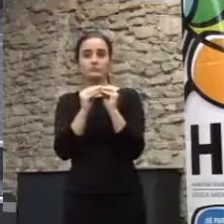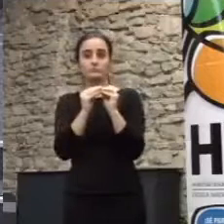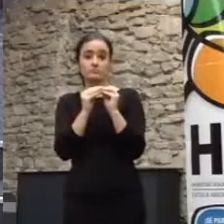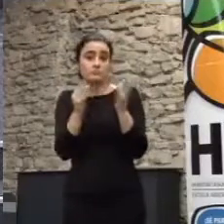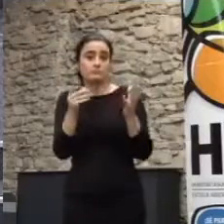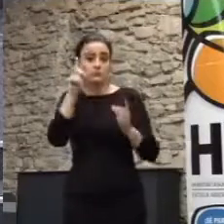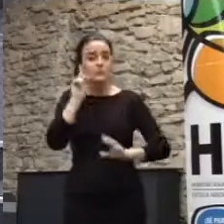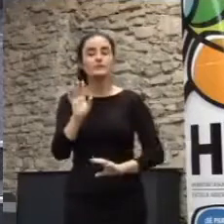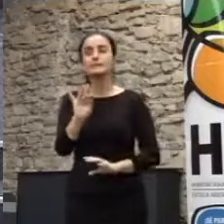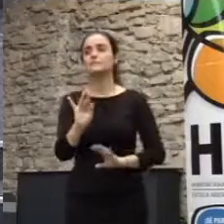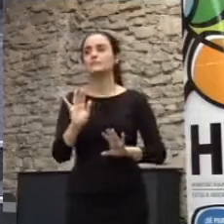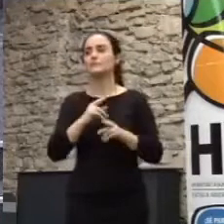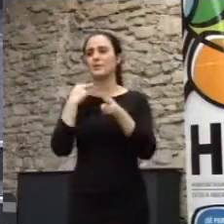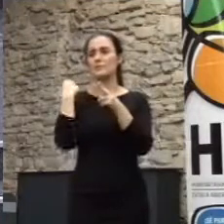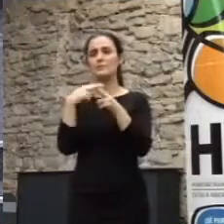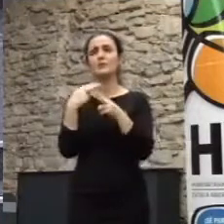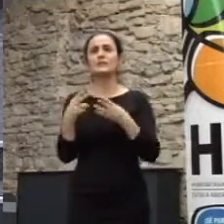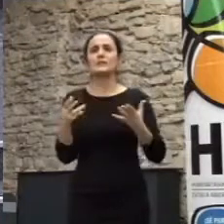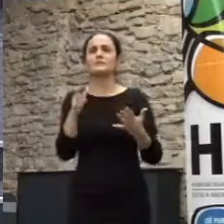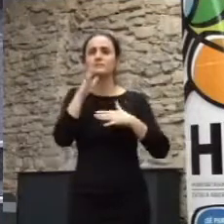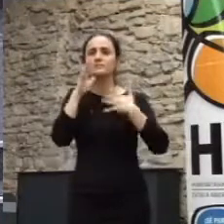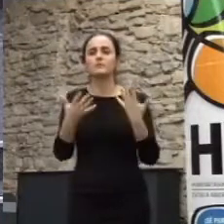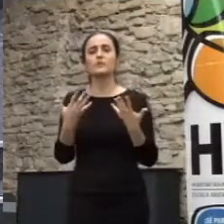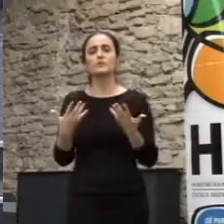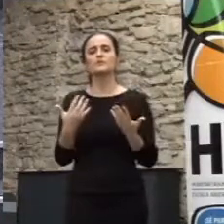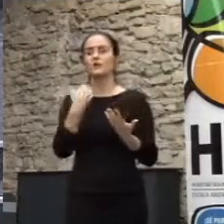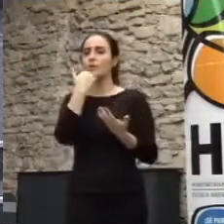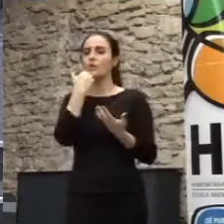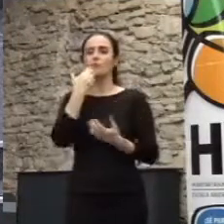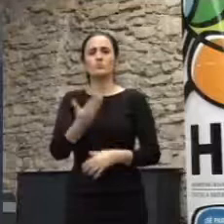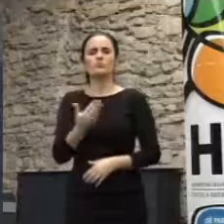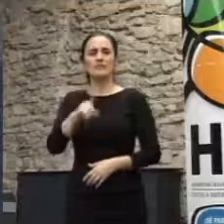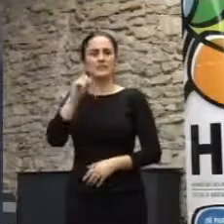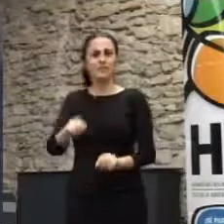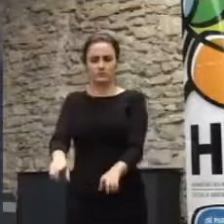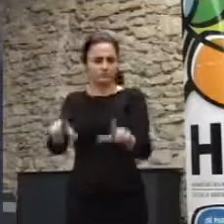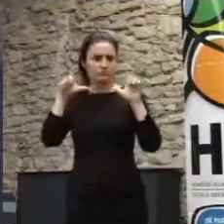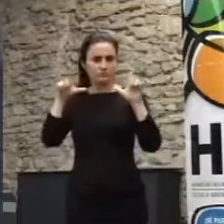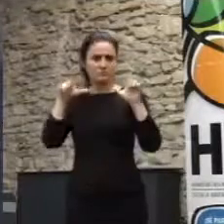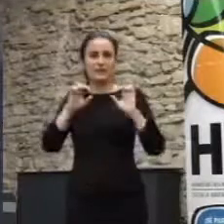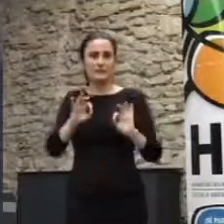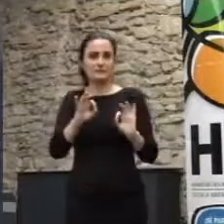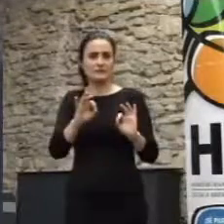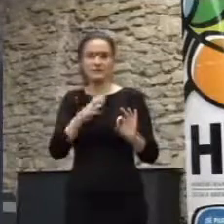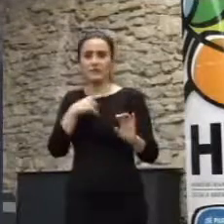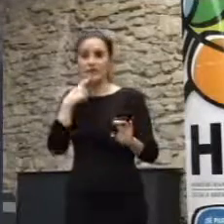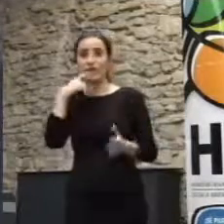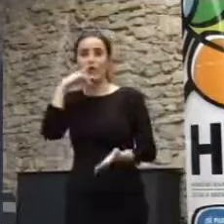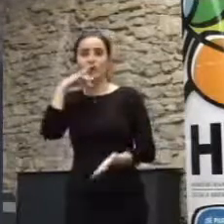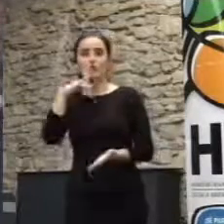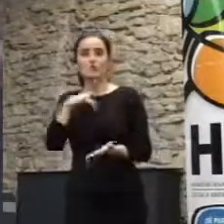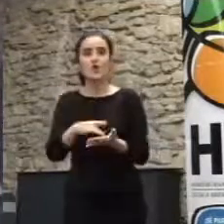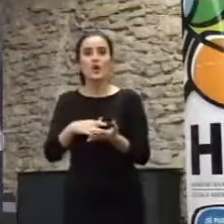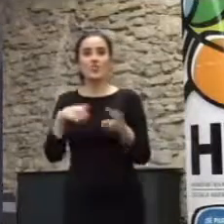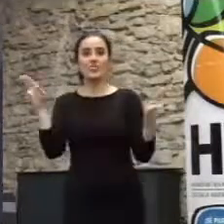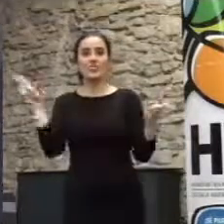No, sí, pero la política hoy en día tiene un componente muy importante de espectáculo, nos guste o no. presentan una moción de censura y la